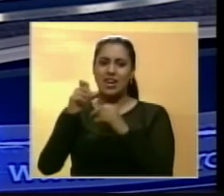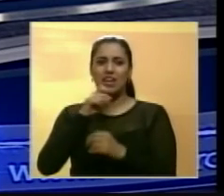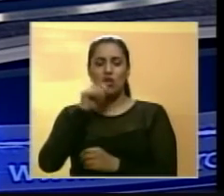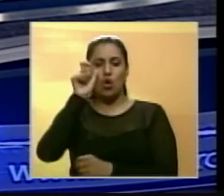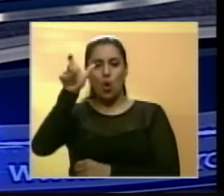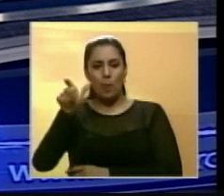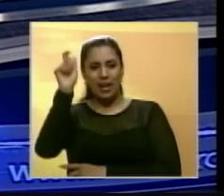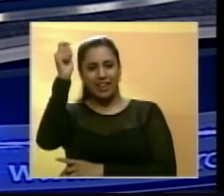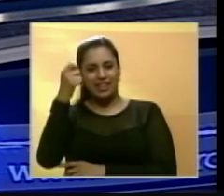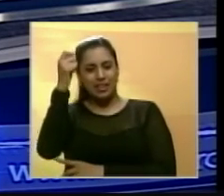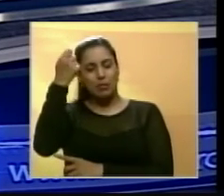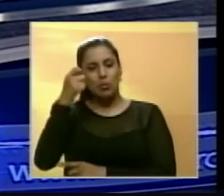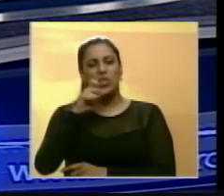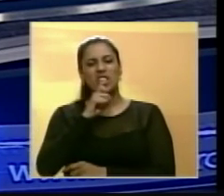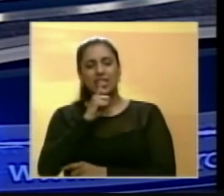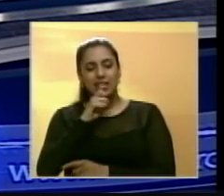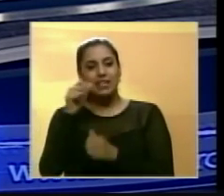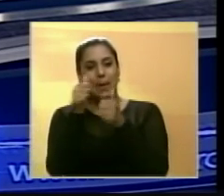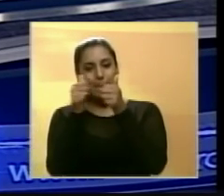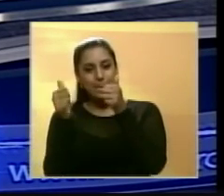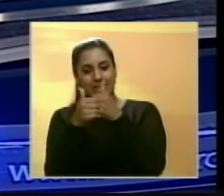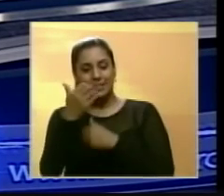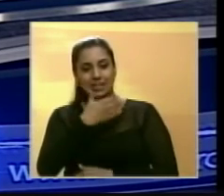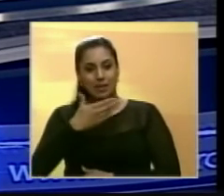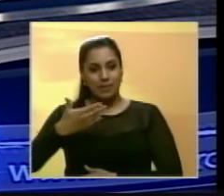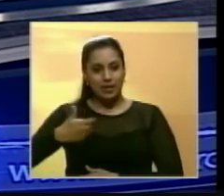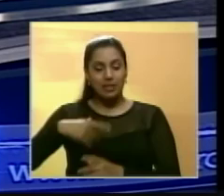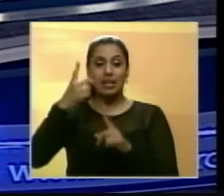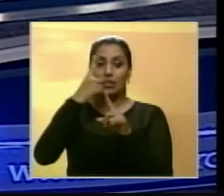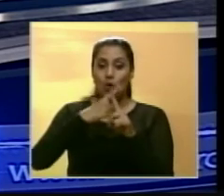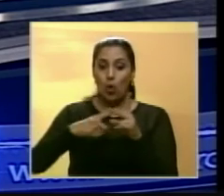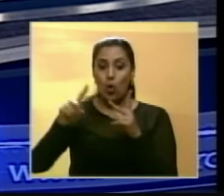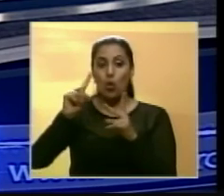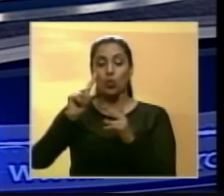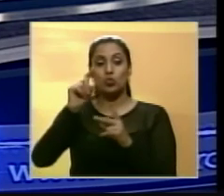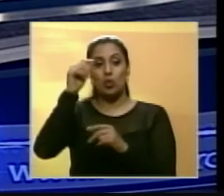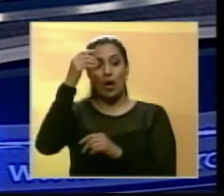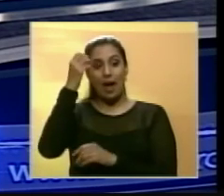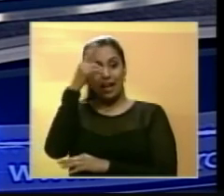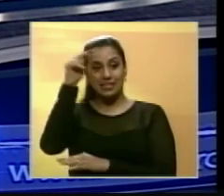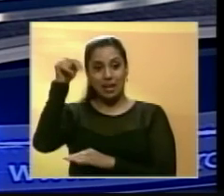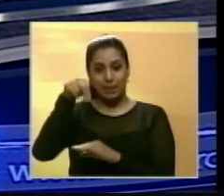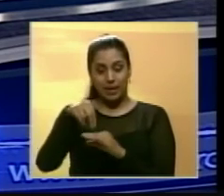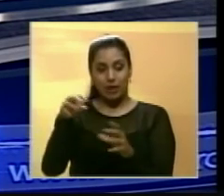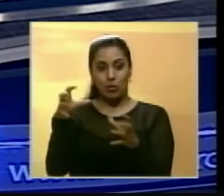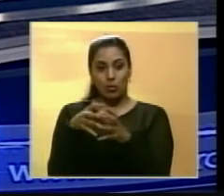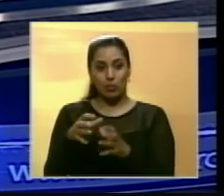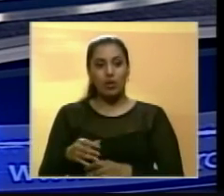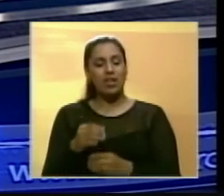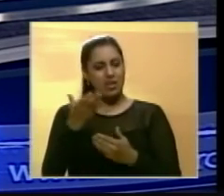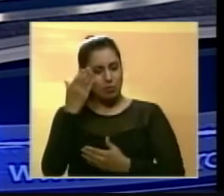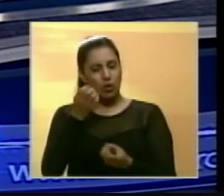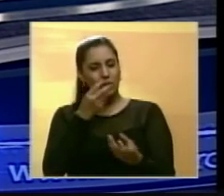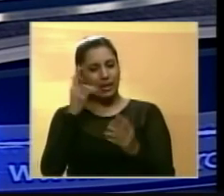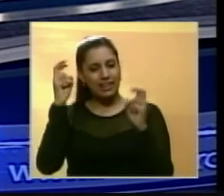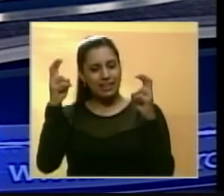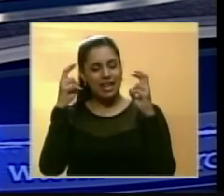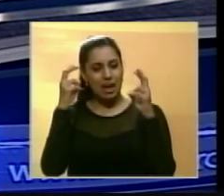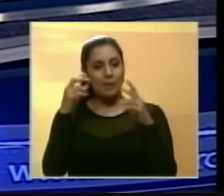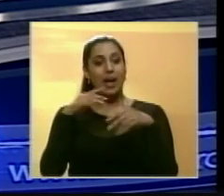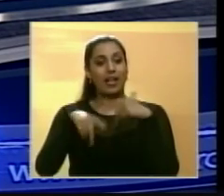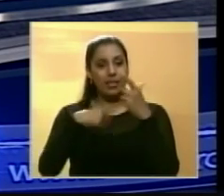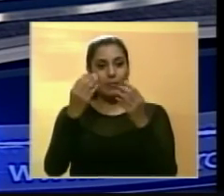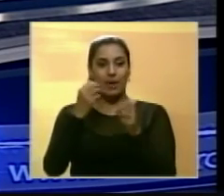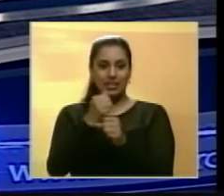Enrique Márquez. Enrique Márquez es diputado a la Asamblea Nacional y también primer vicepresidente del Parlamento. Importantes temas que conversar, así que